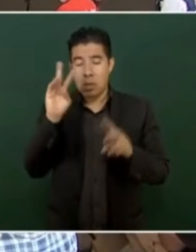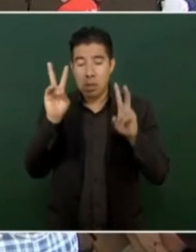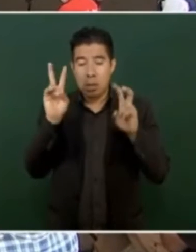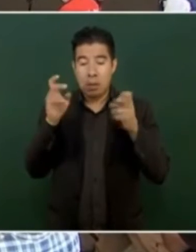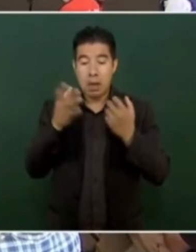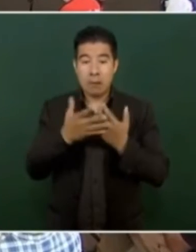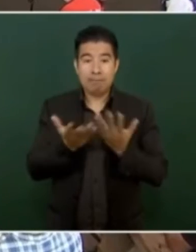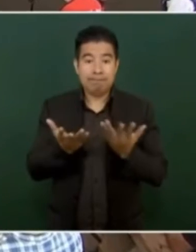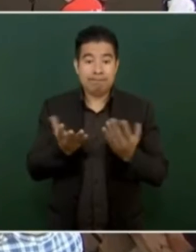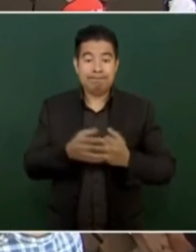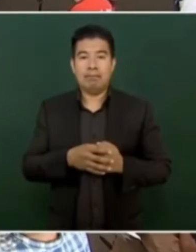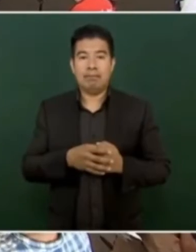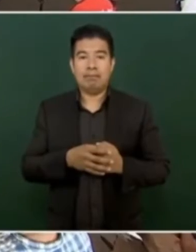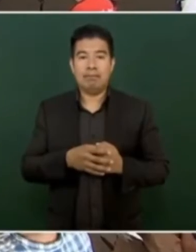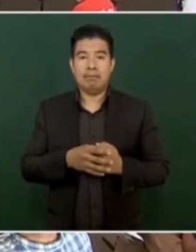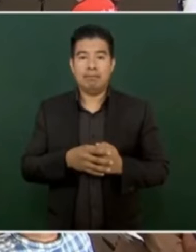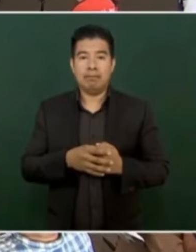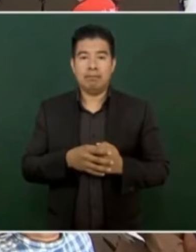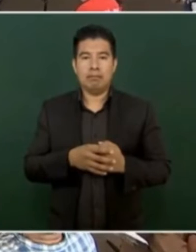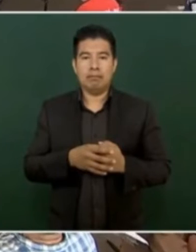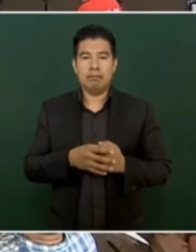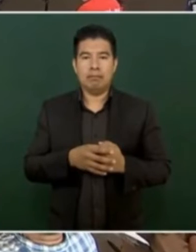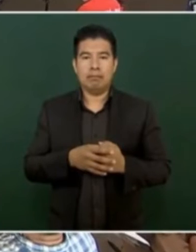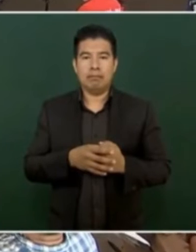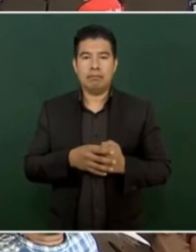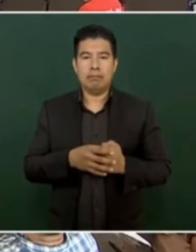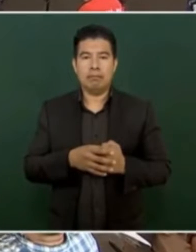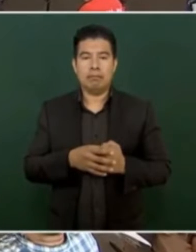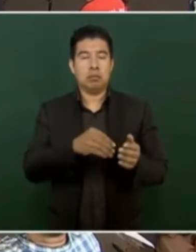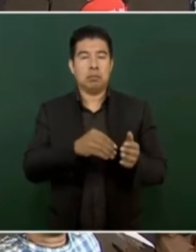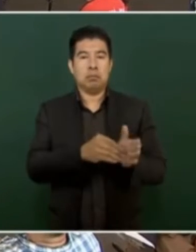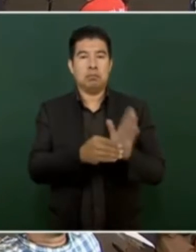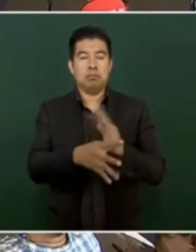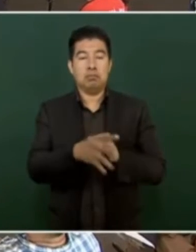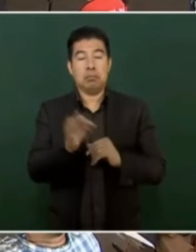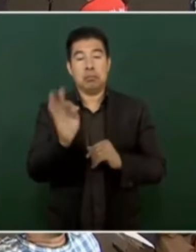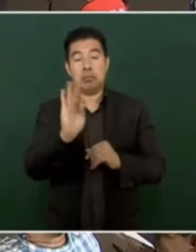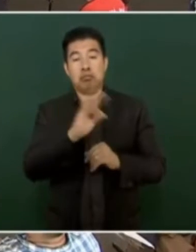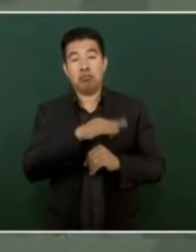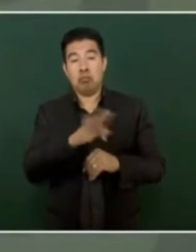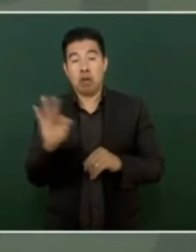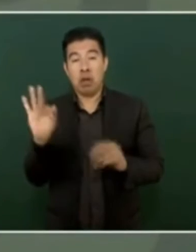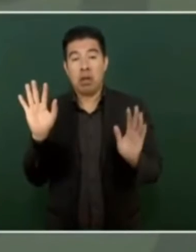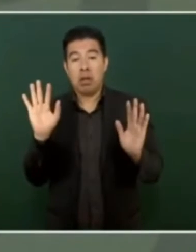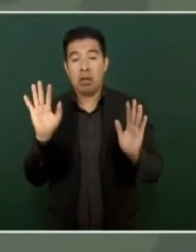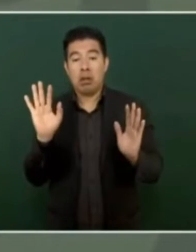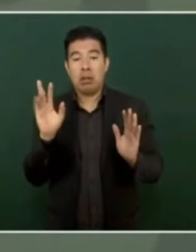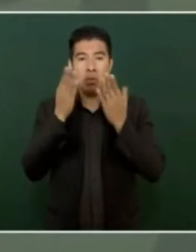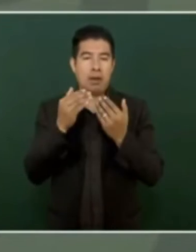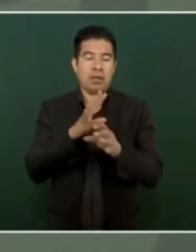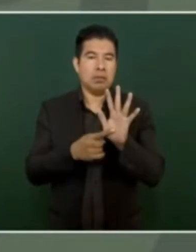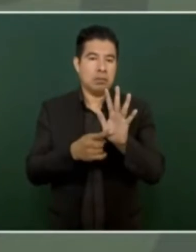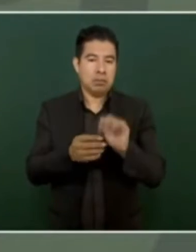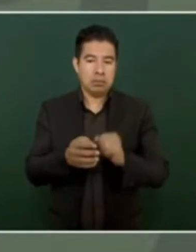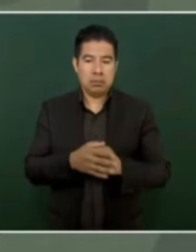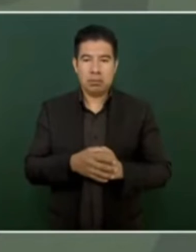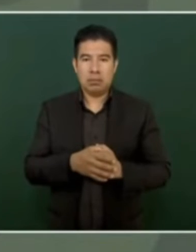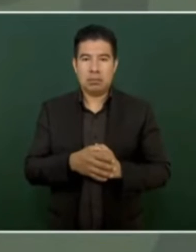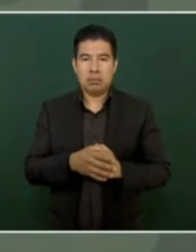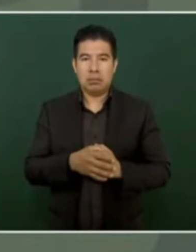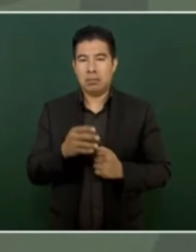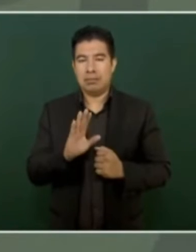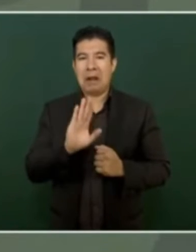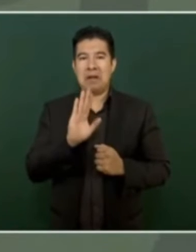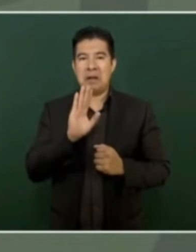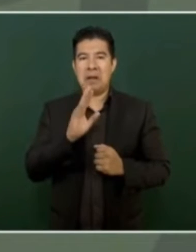no hay que excluir esa posibilidad. Gracias, de que no tengan información, como